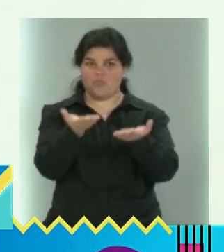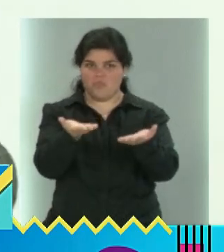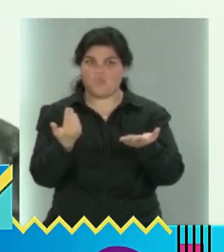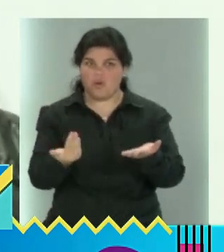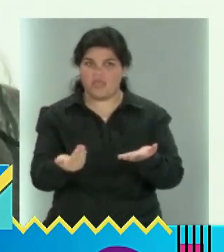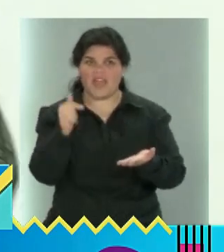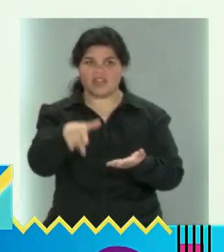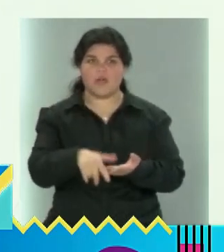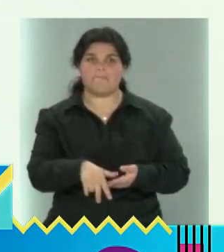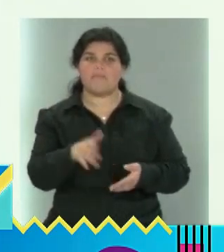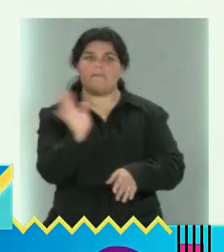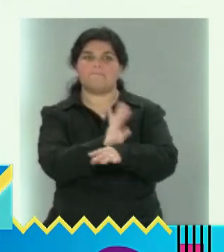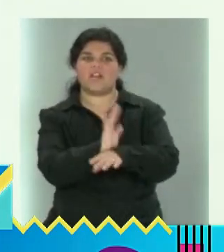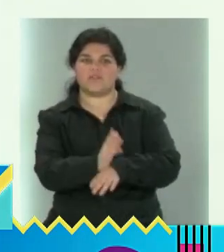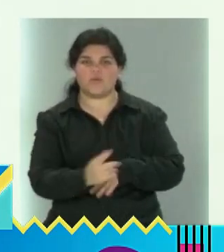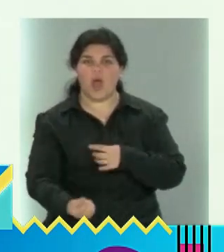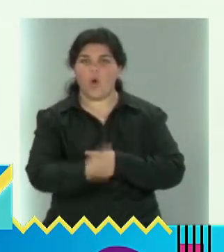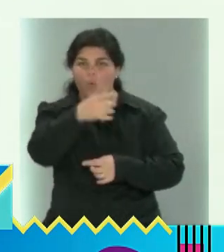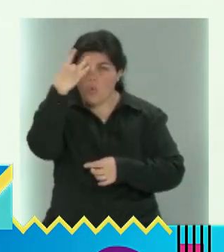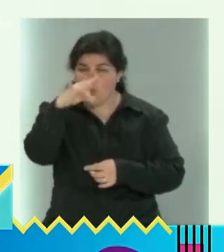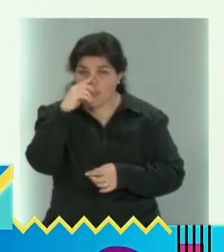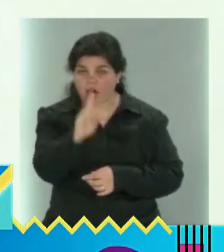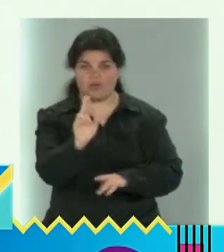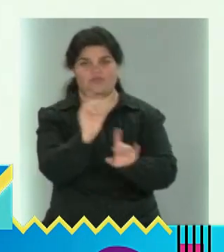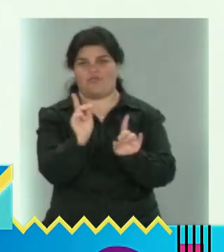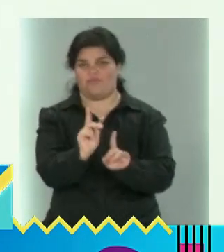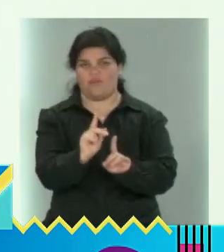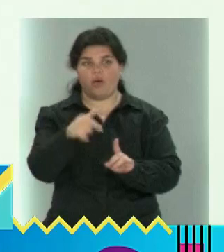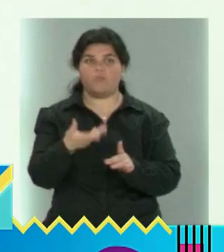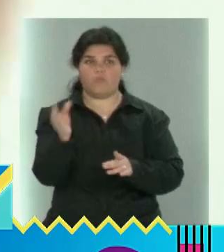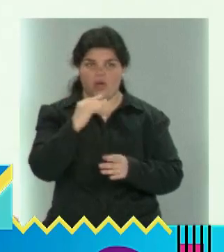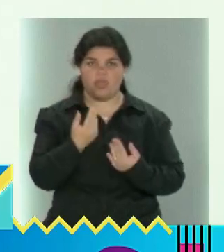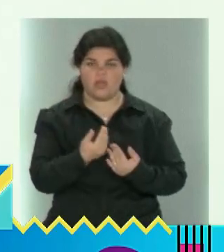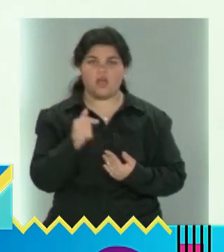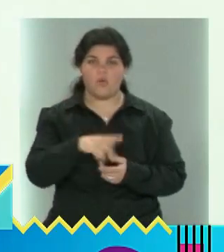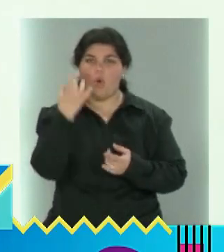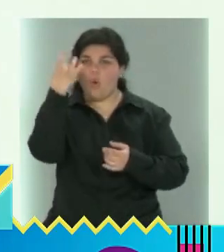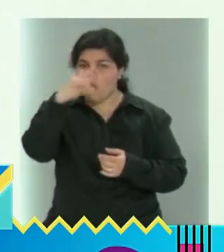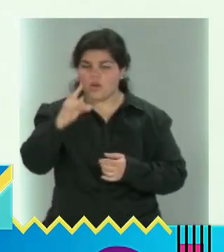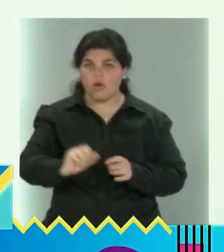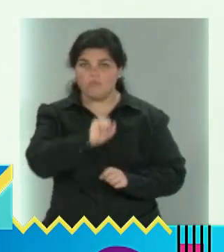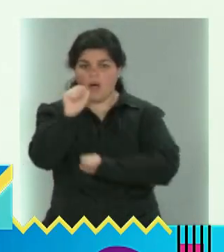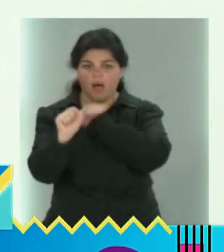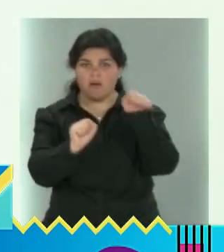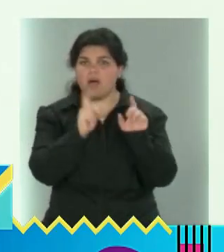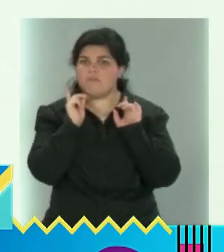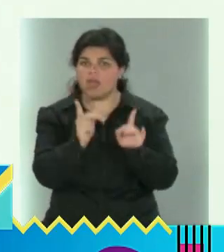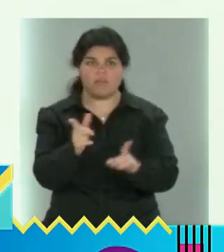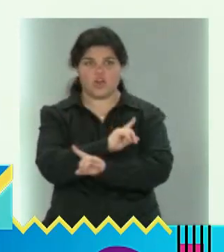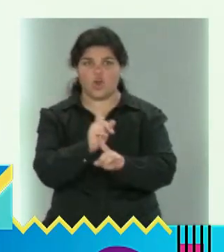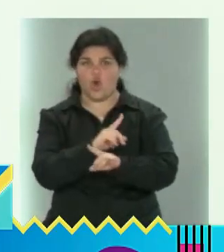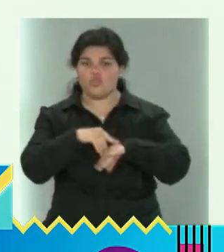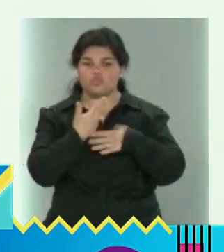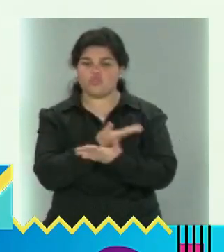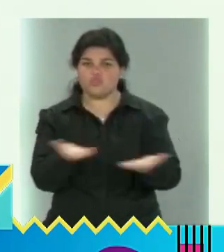películas no fueron hechas para verlas una sola vez. No es solamente encerar y pulir. El todo es más que la suma de sus partes.